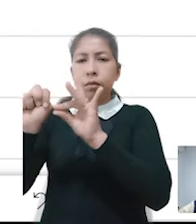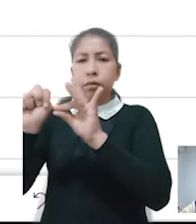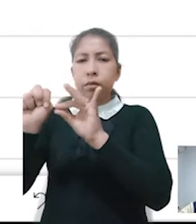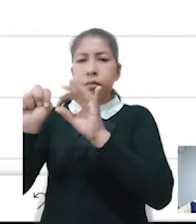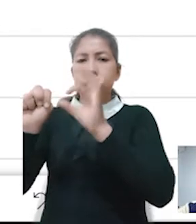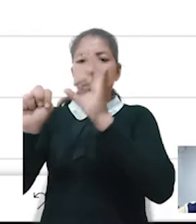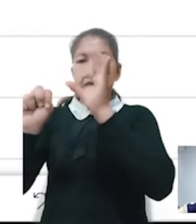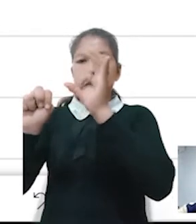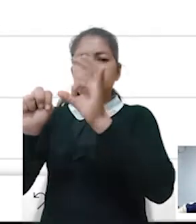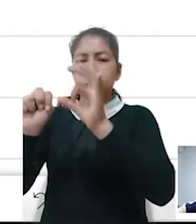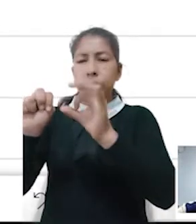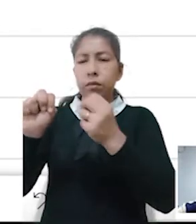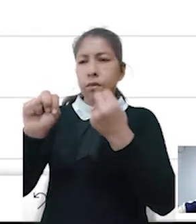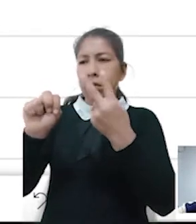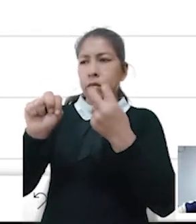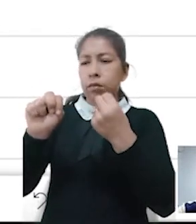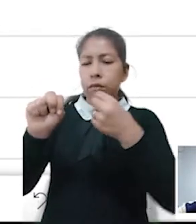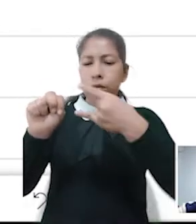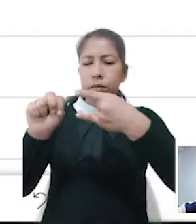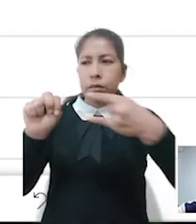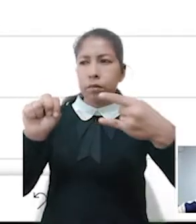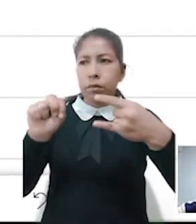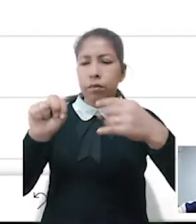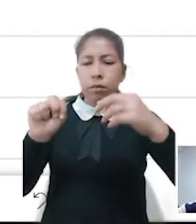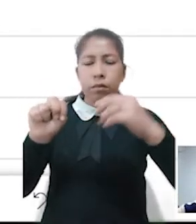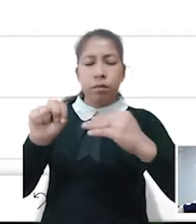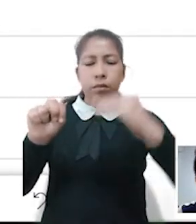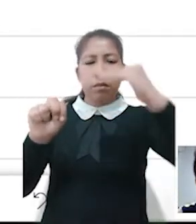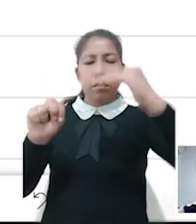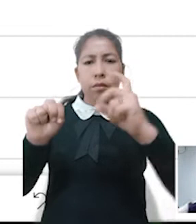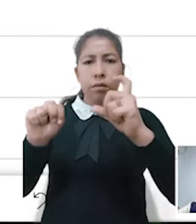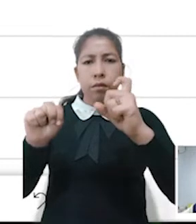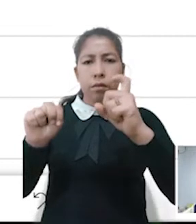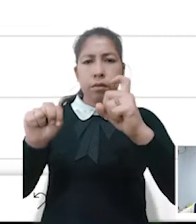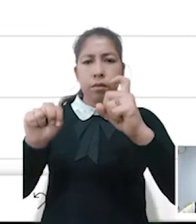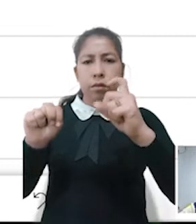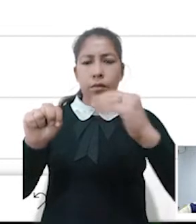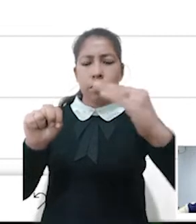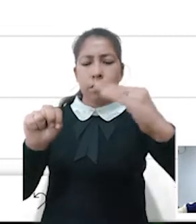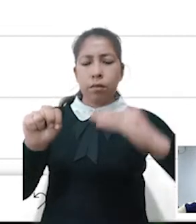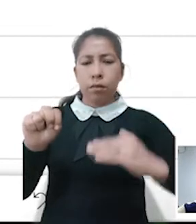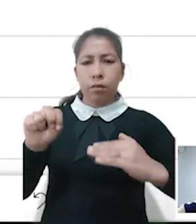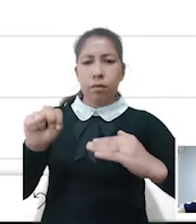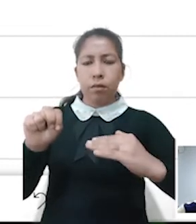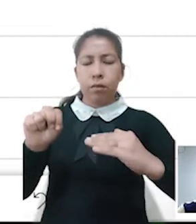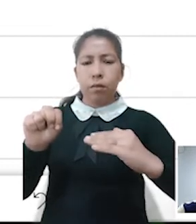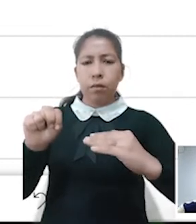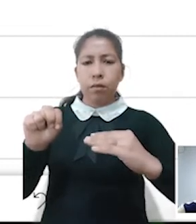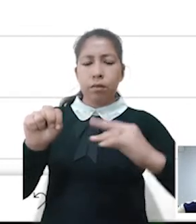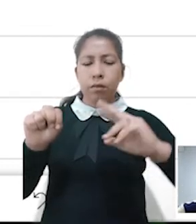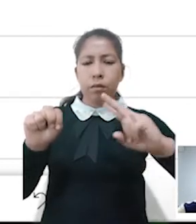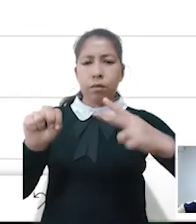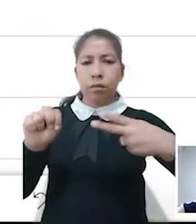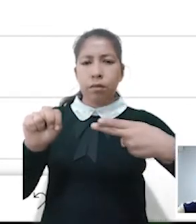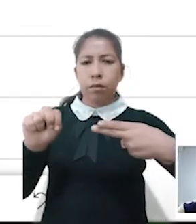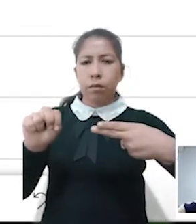igual al cateto opuesto, en este caso X, porque no conocemos su valor, sobre la hipotenusa